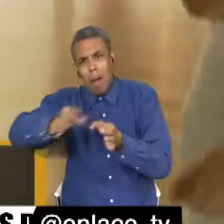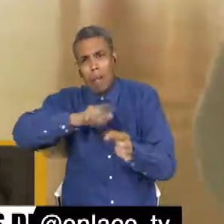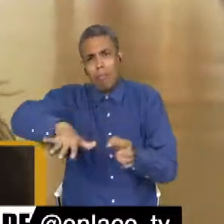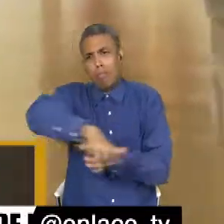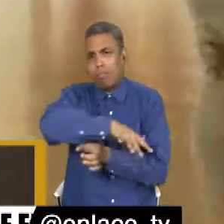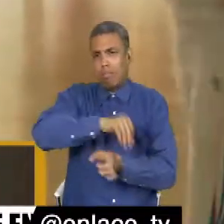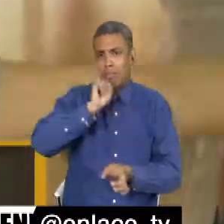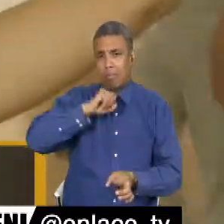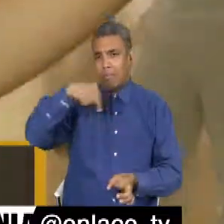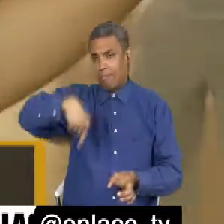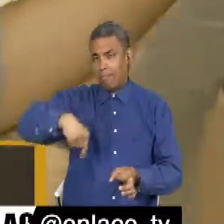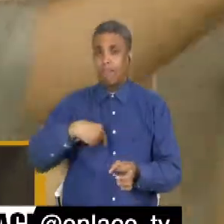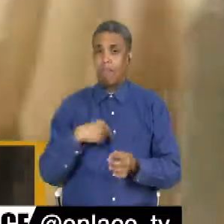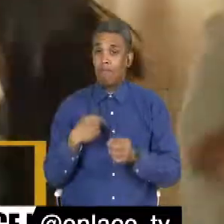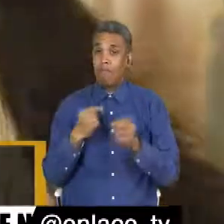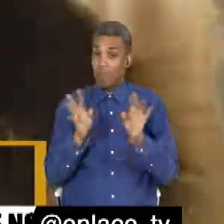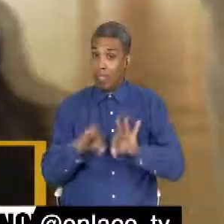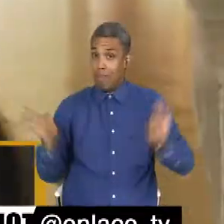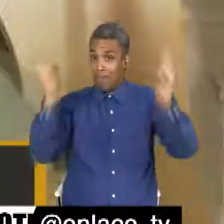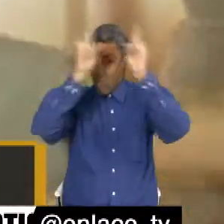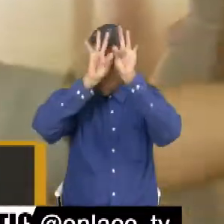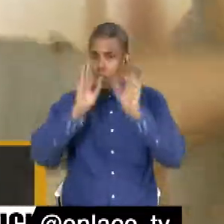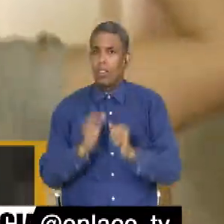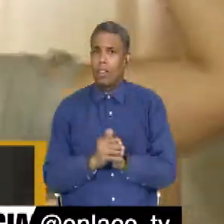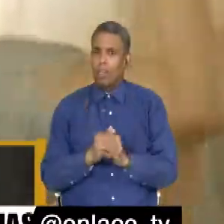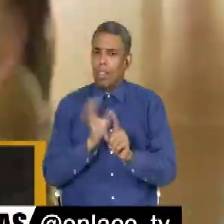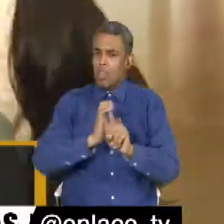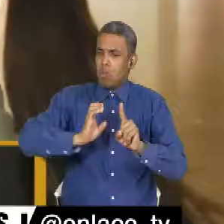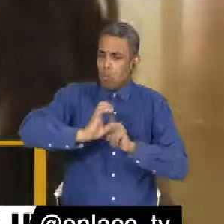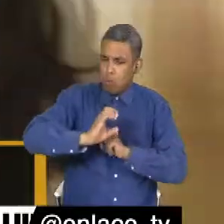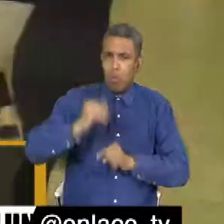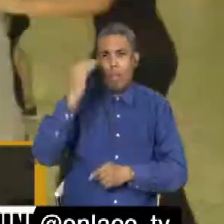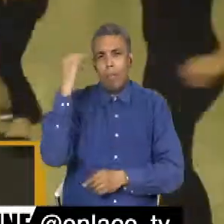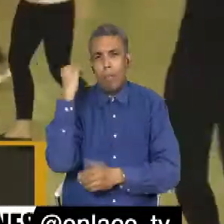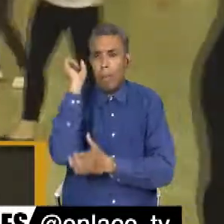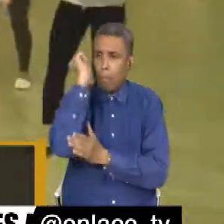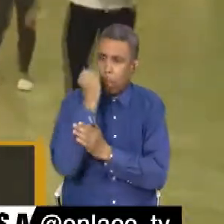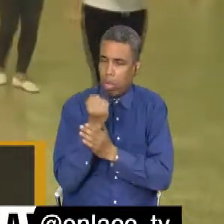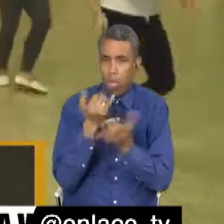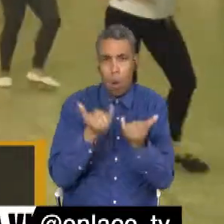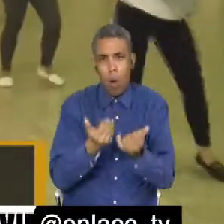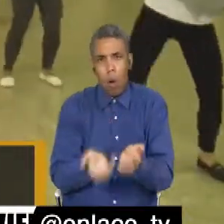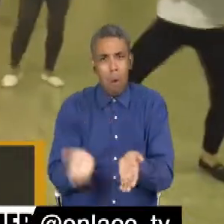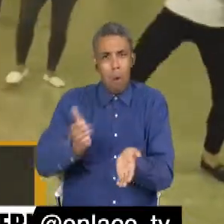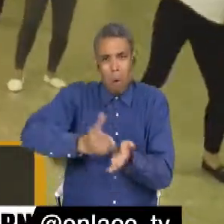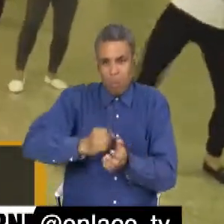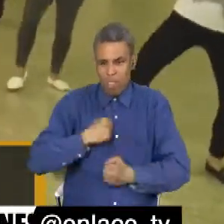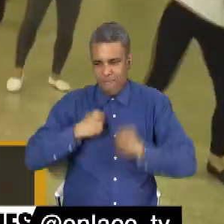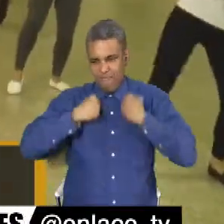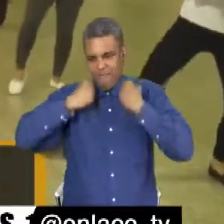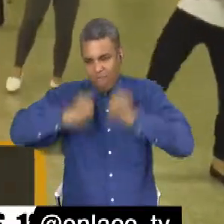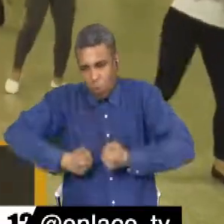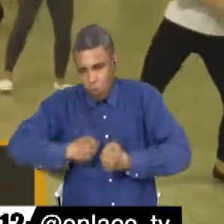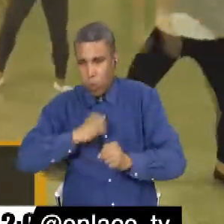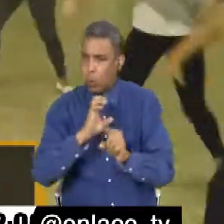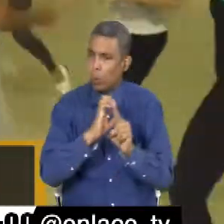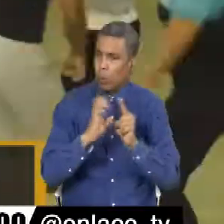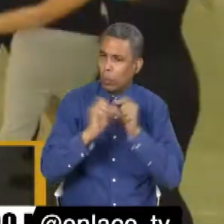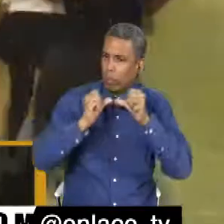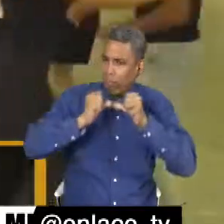Barranca Bermeja me parece que es muy importante reactivar estos espacios culturales que hace un tiempo eran muy muy